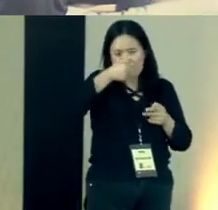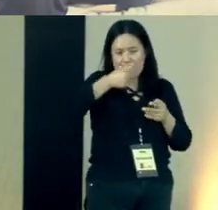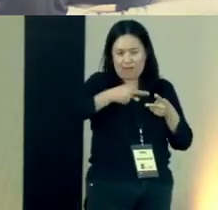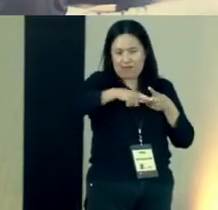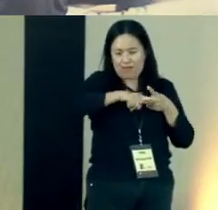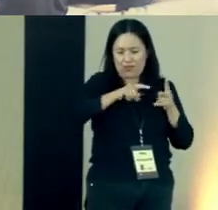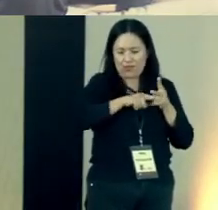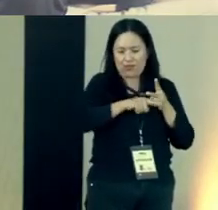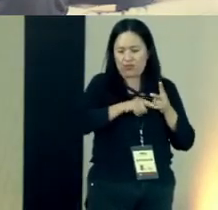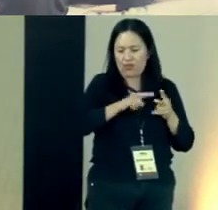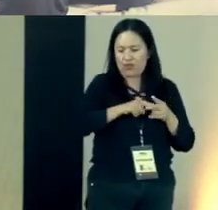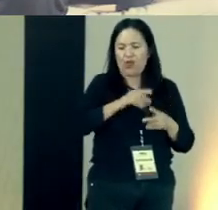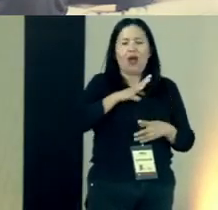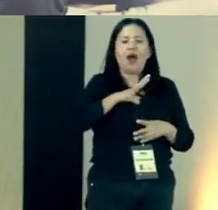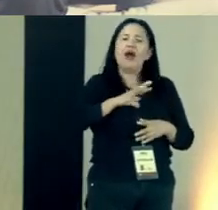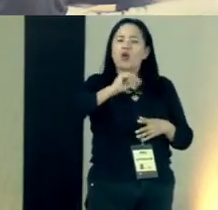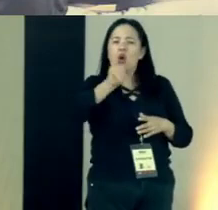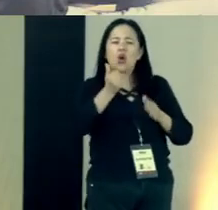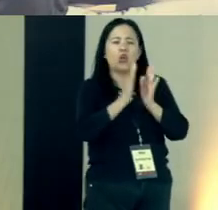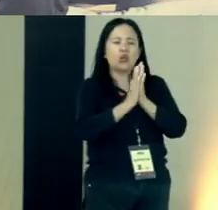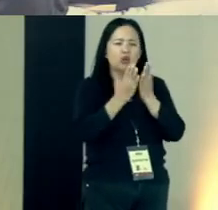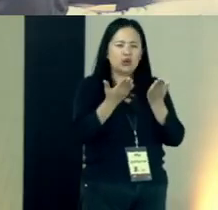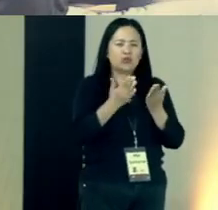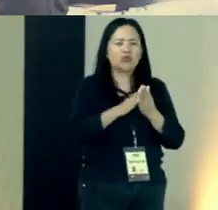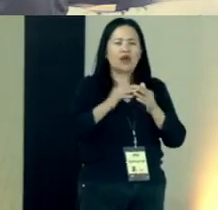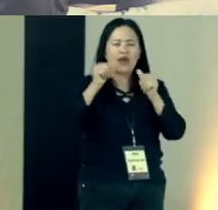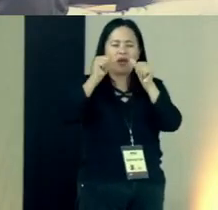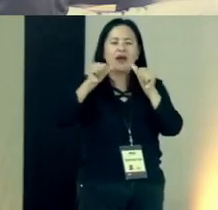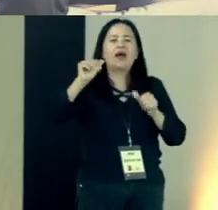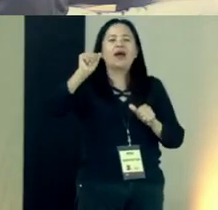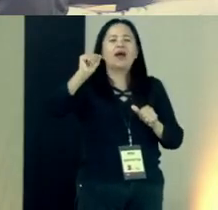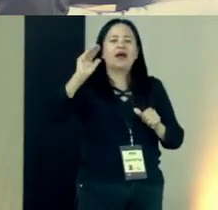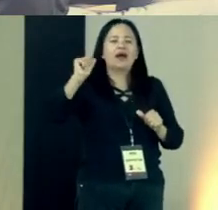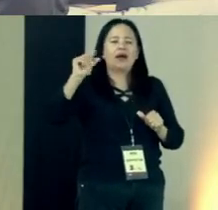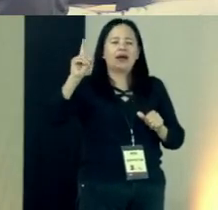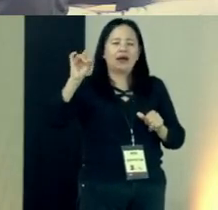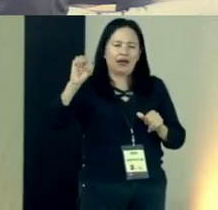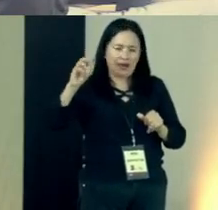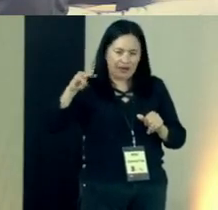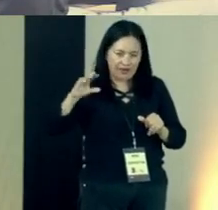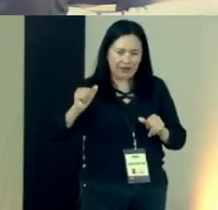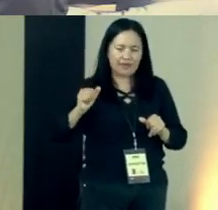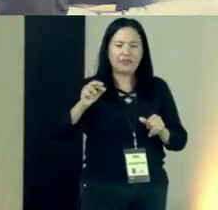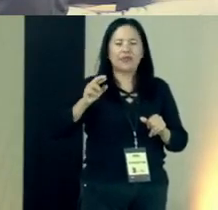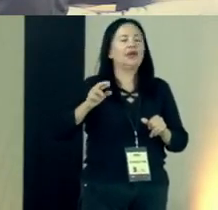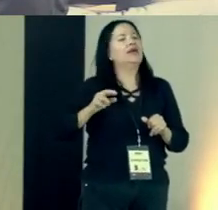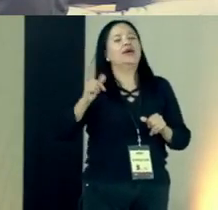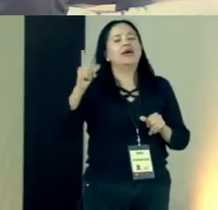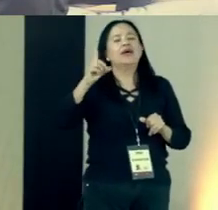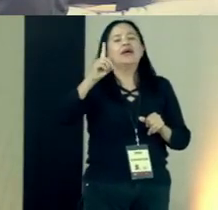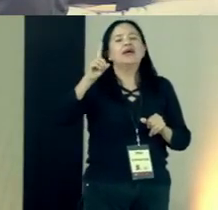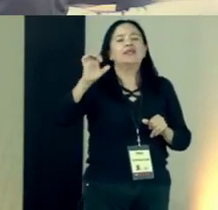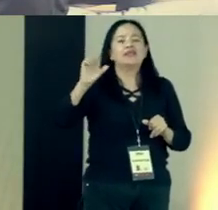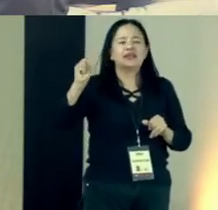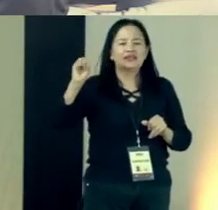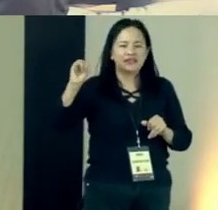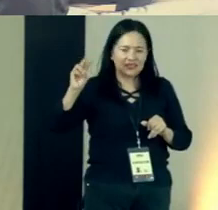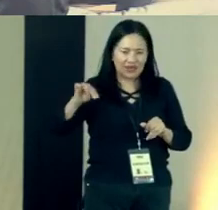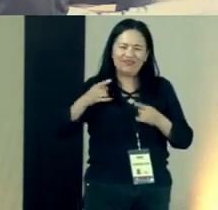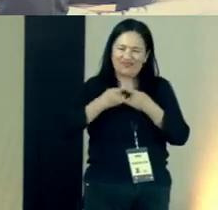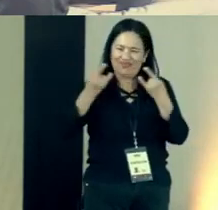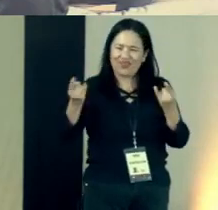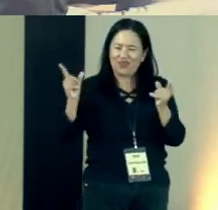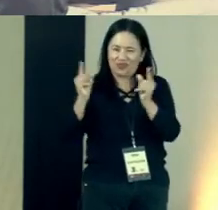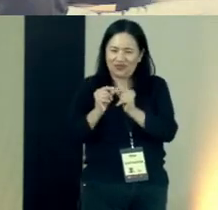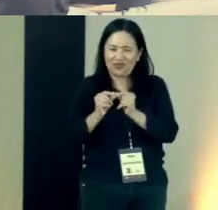hay otros libros, creo que en el fondo también, que se llama La Academia de Siam, Las Academias de Siam y otros relatos cortos.